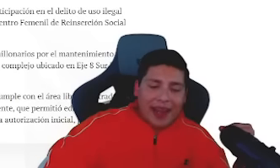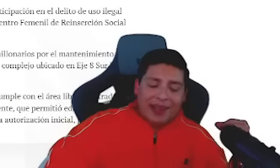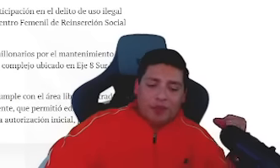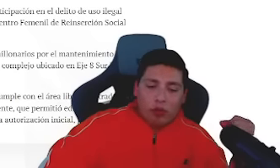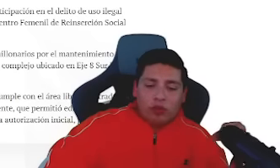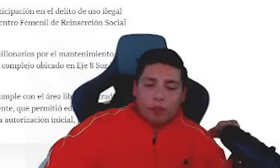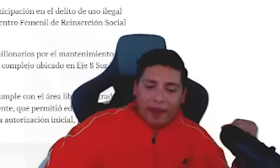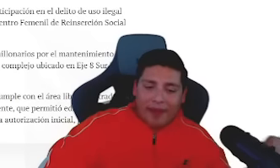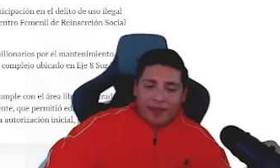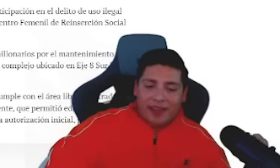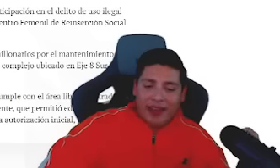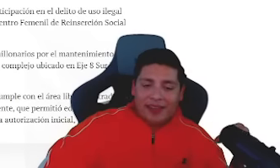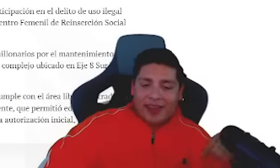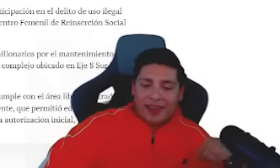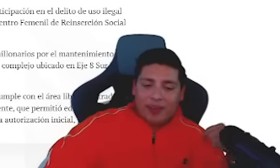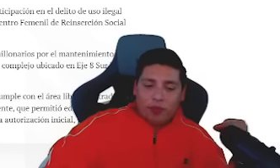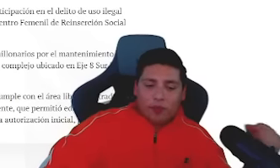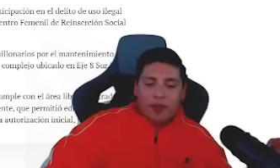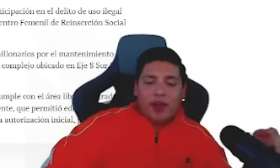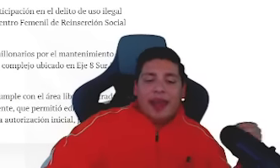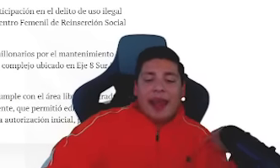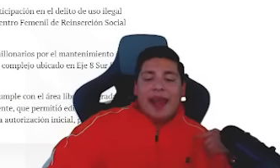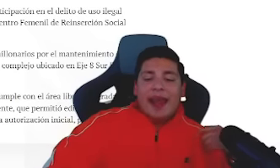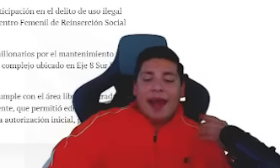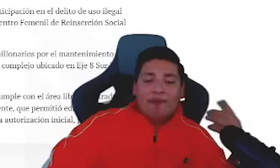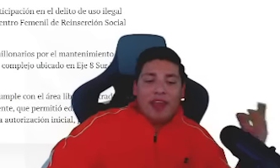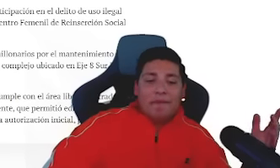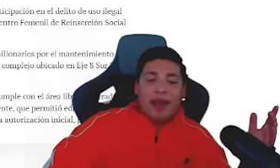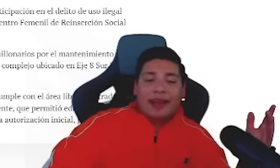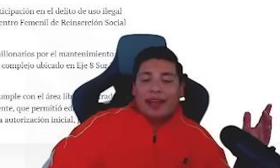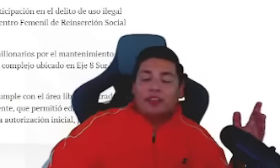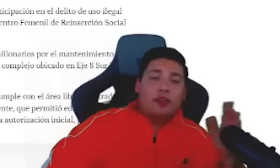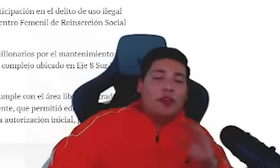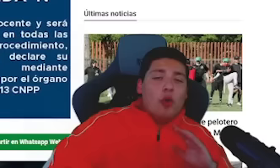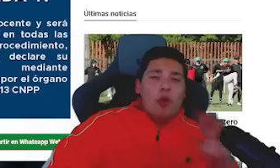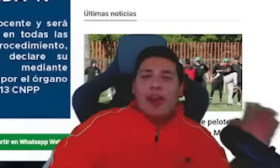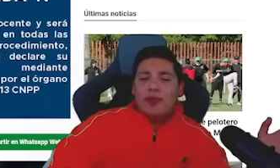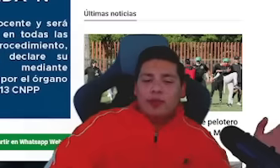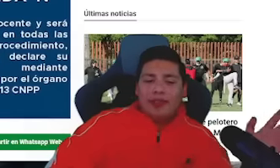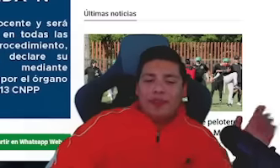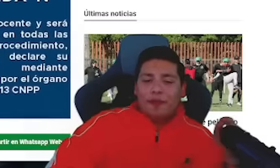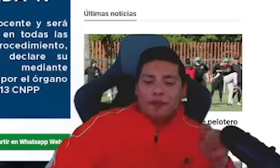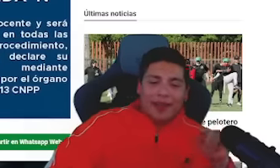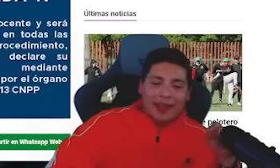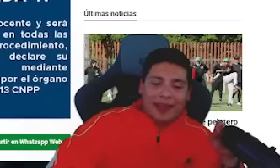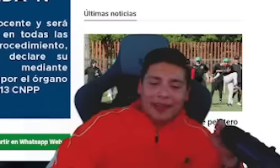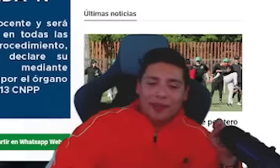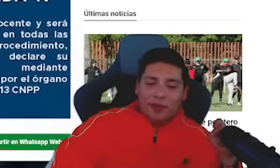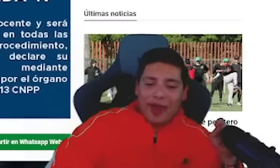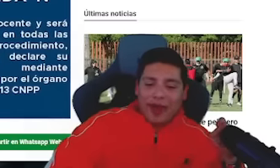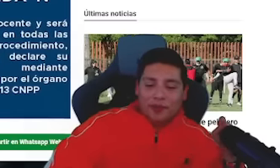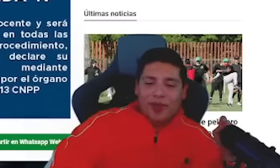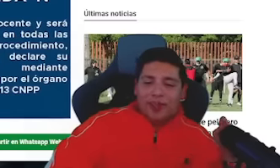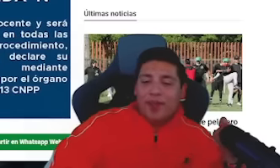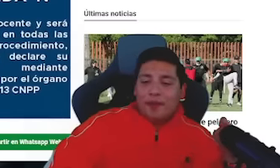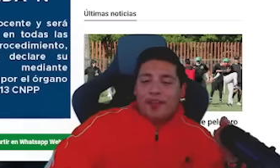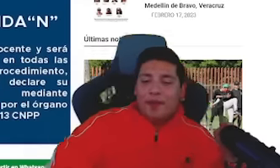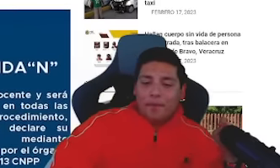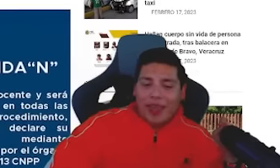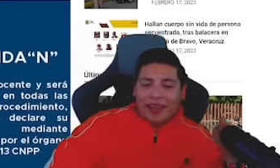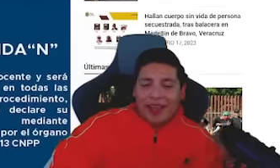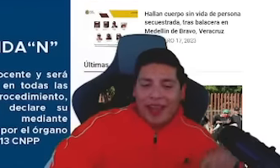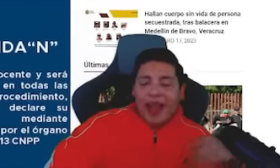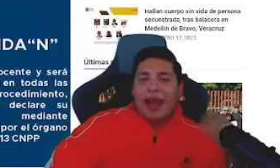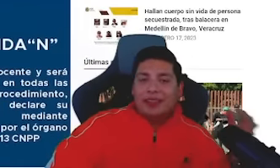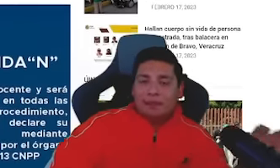fin de ahondar en el modus operandi de esta red de corrupción en la demarcación. Una noticia, familia, que sin lugar a dudas